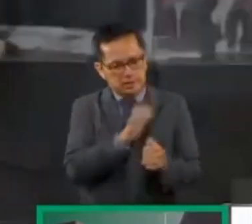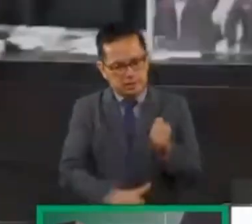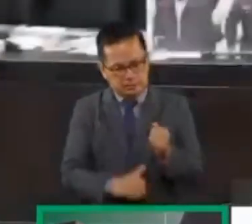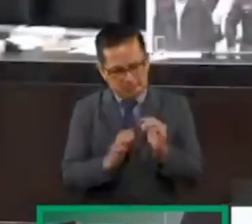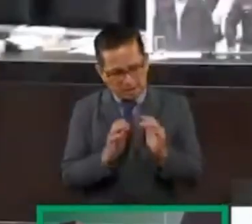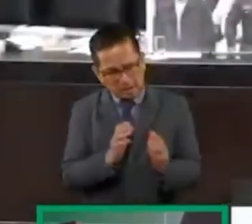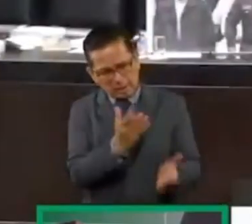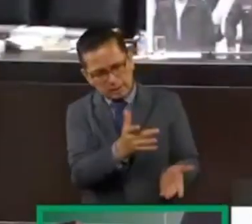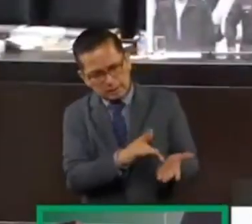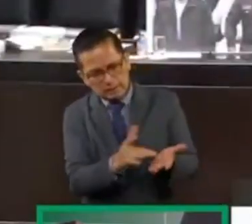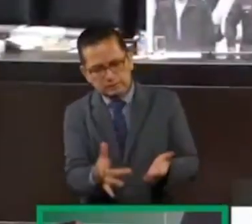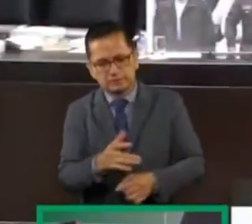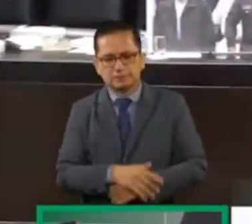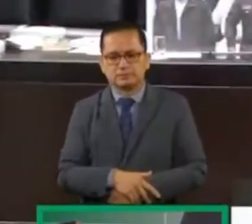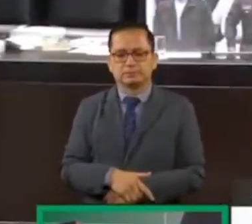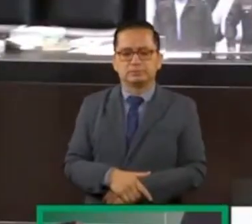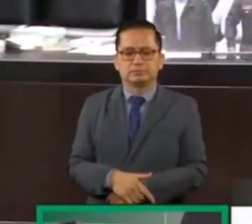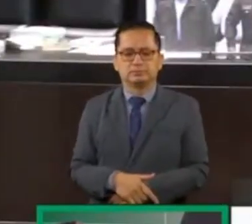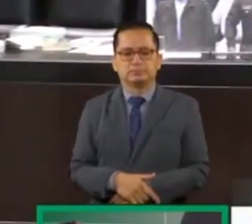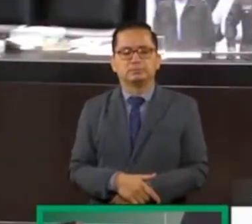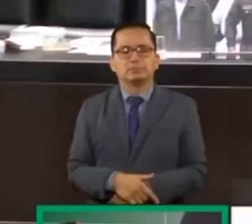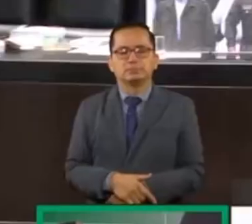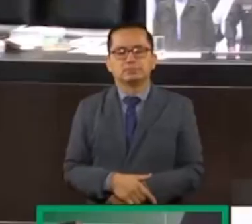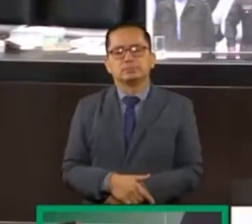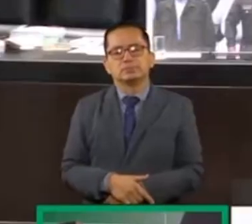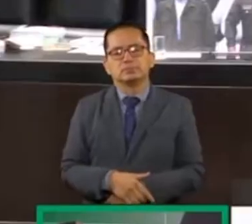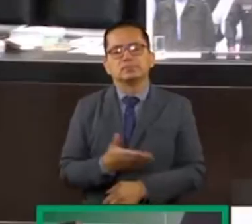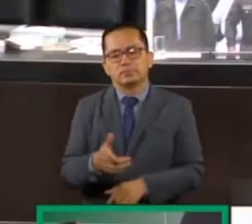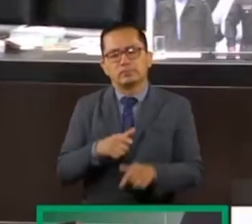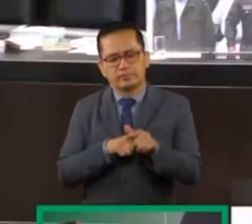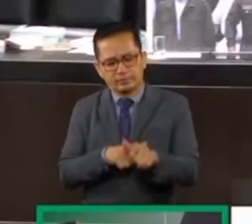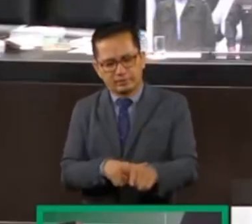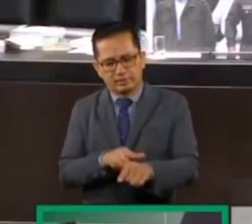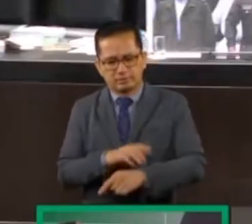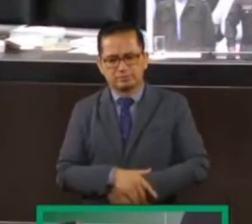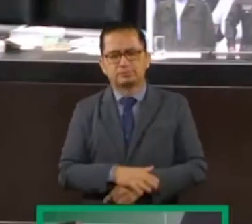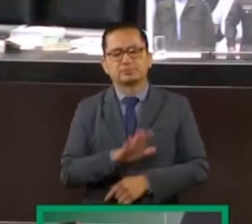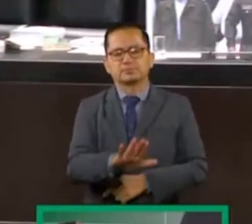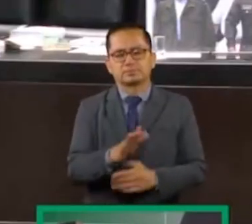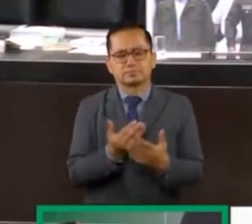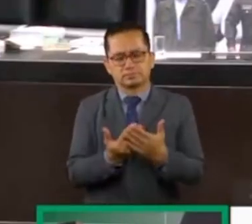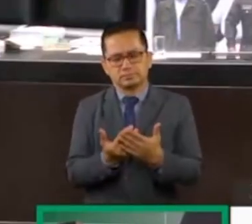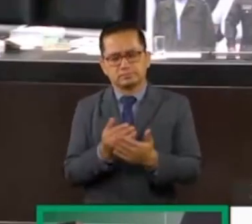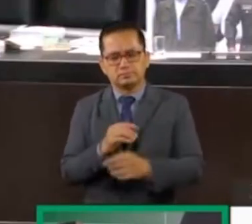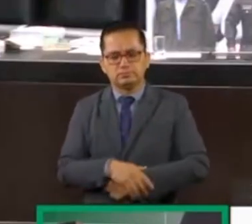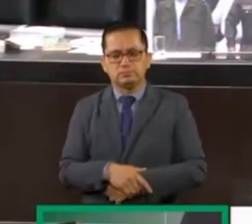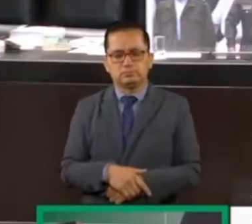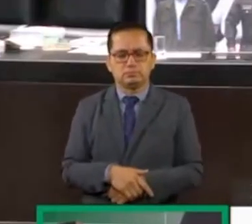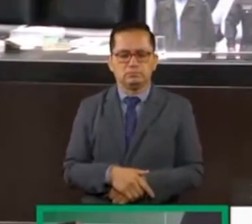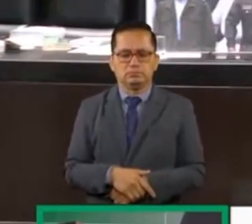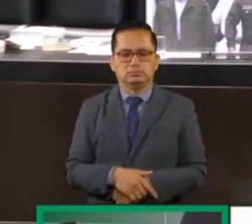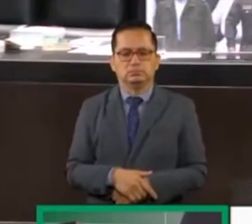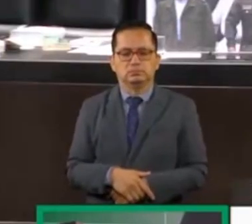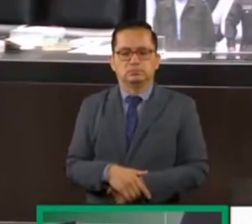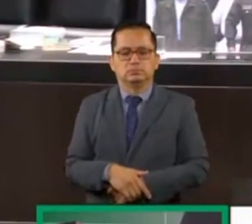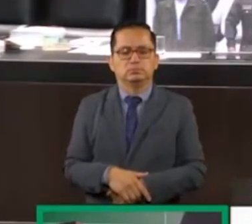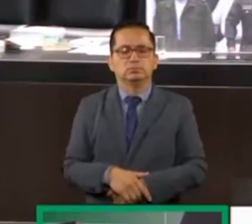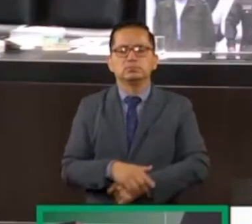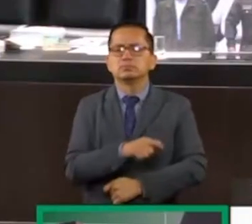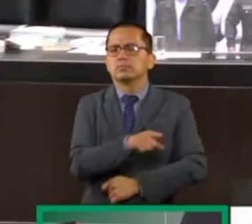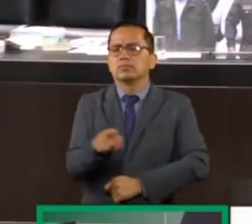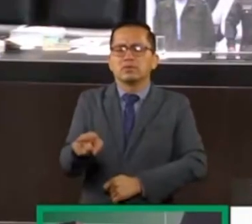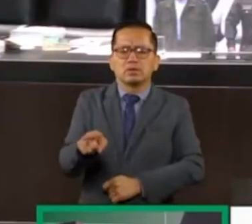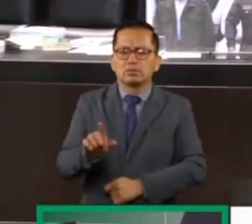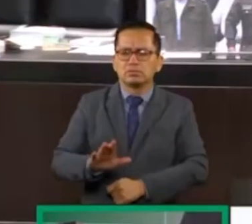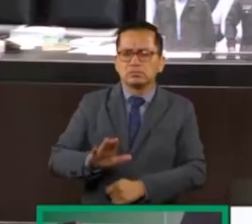gracias, diputado. Continúe. Pero antes de ello, permítame. Tengo una